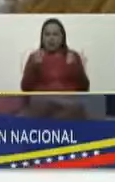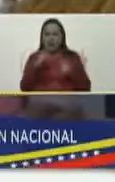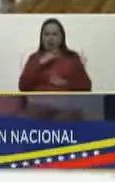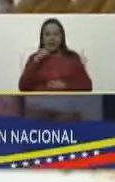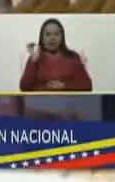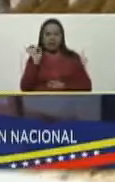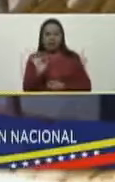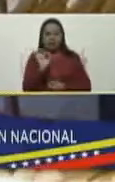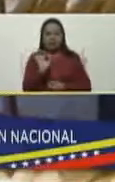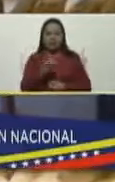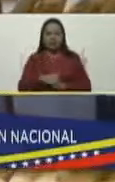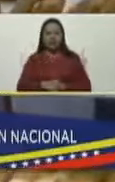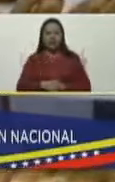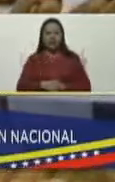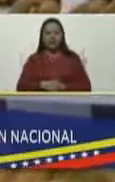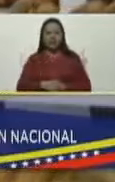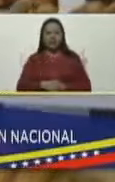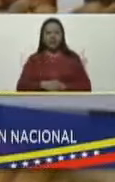¿Cómo están ustedes?